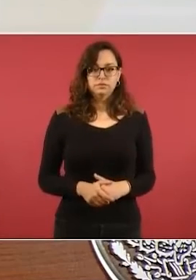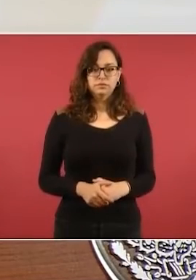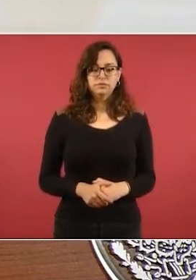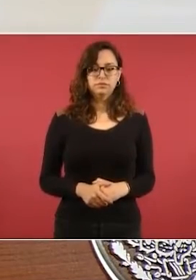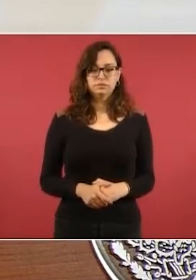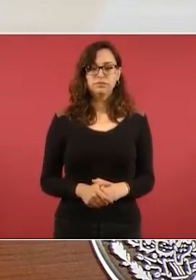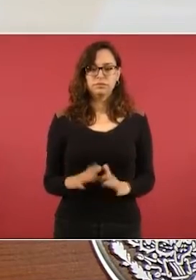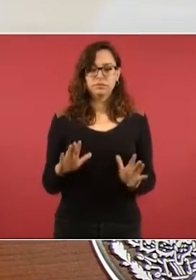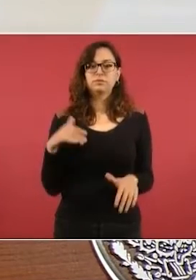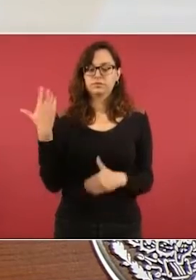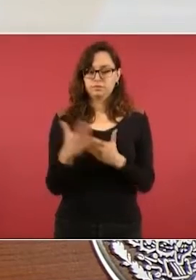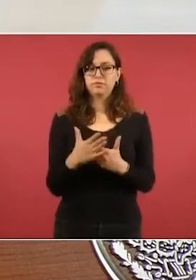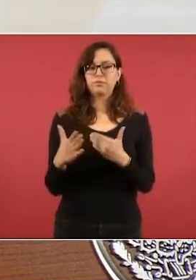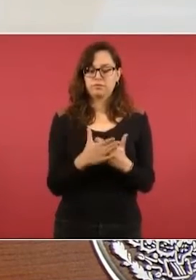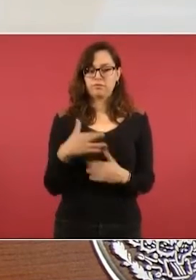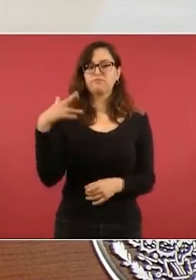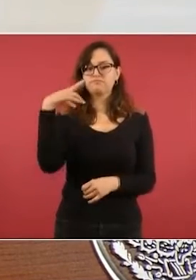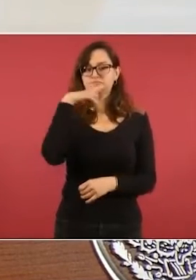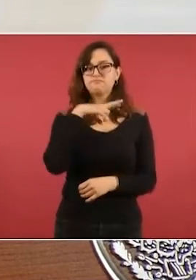pronto vamos a tener ya